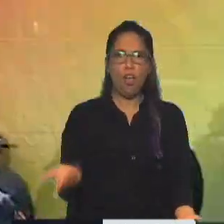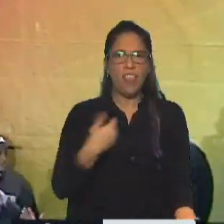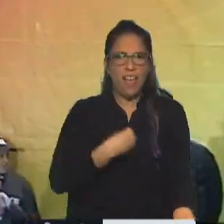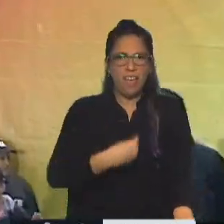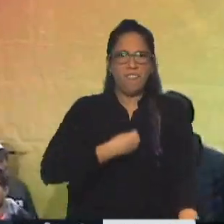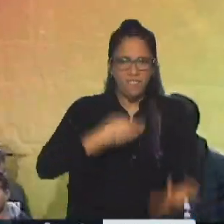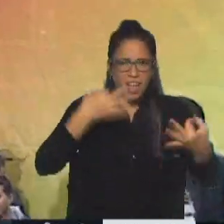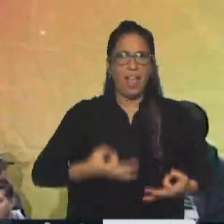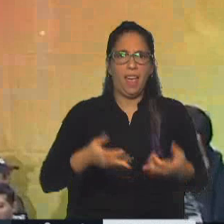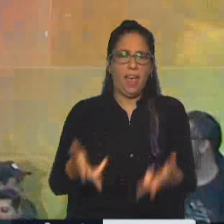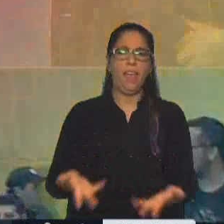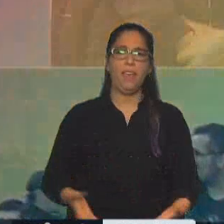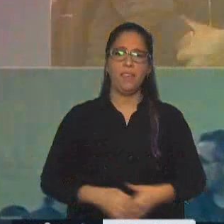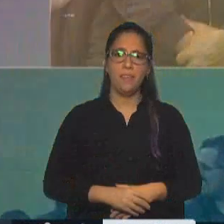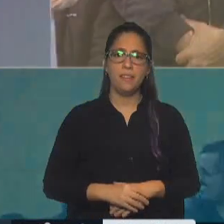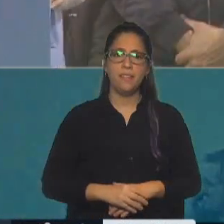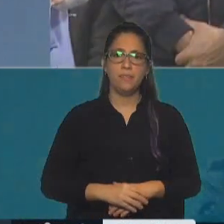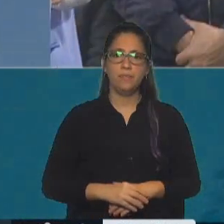cristianos.